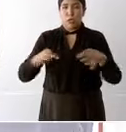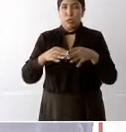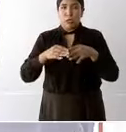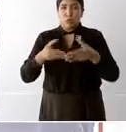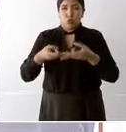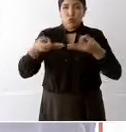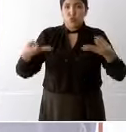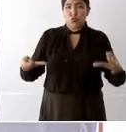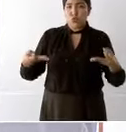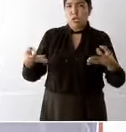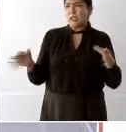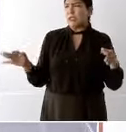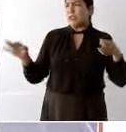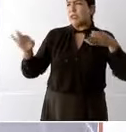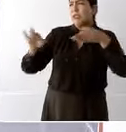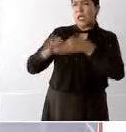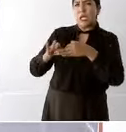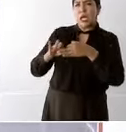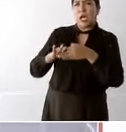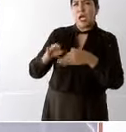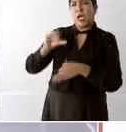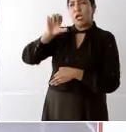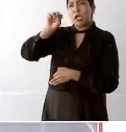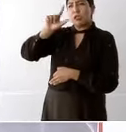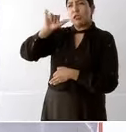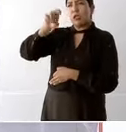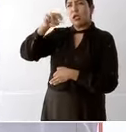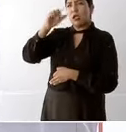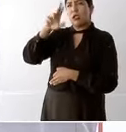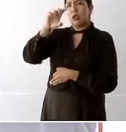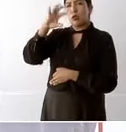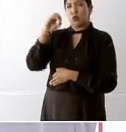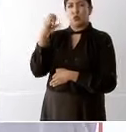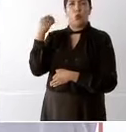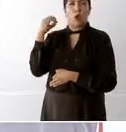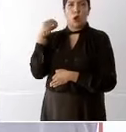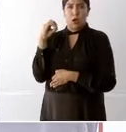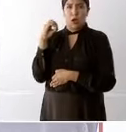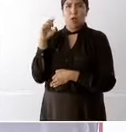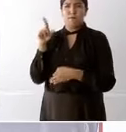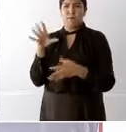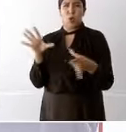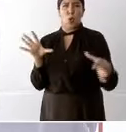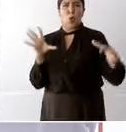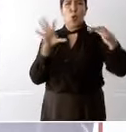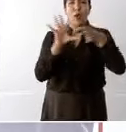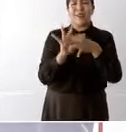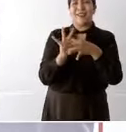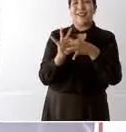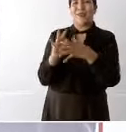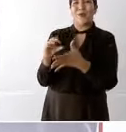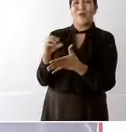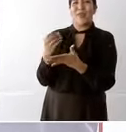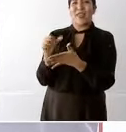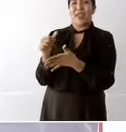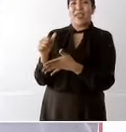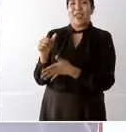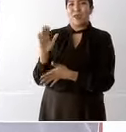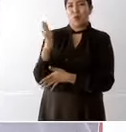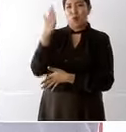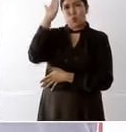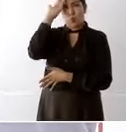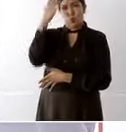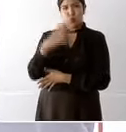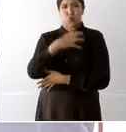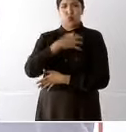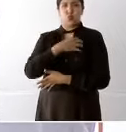Ventosa y al entronque Mitla-Tehuantepec, que lo conectará con la capital oaxaqueña en poco más de 2 horas.